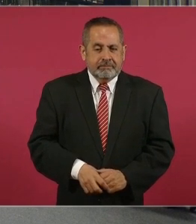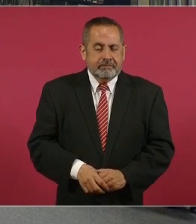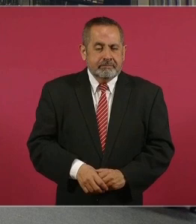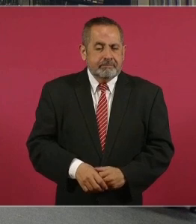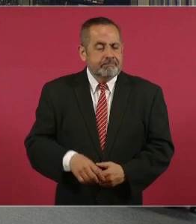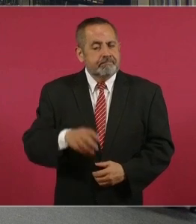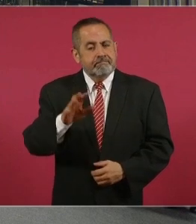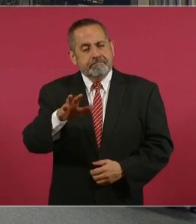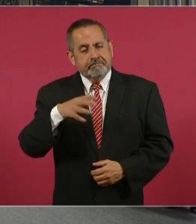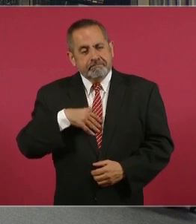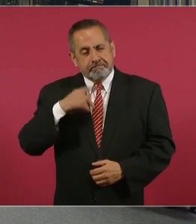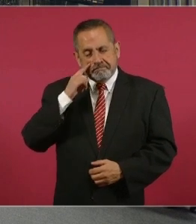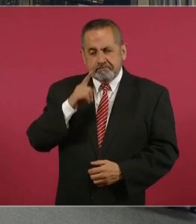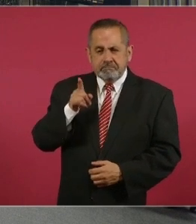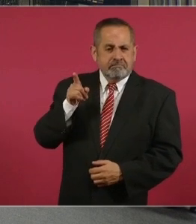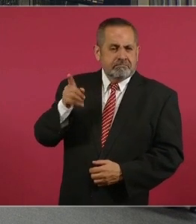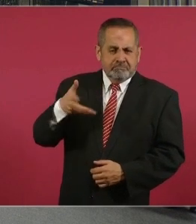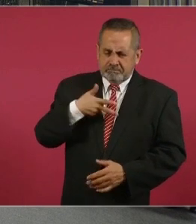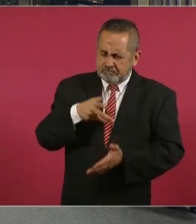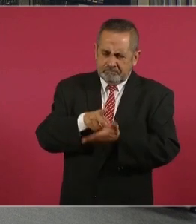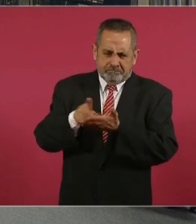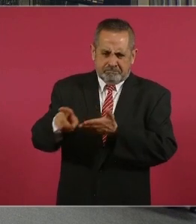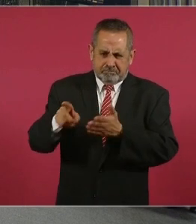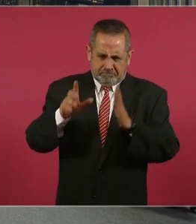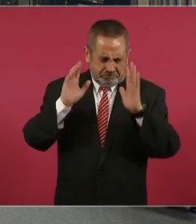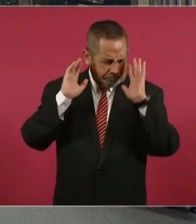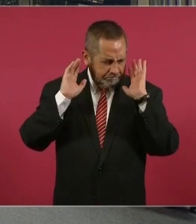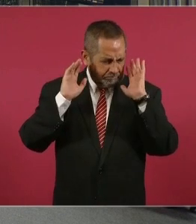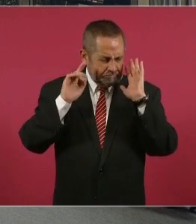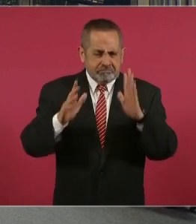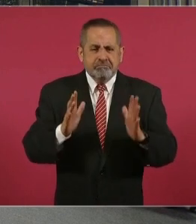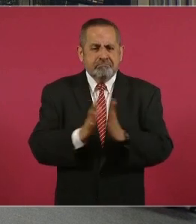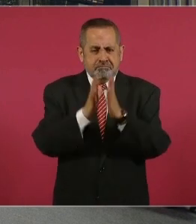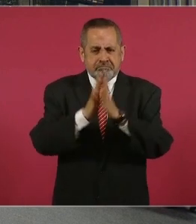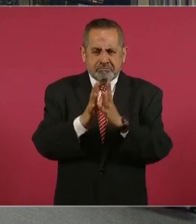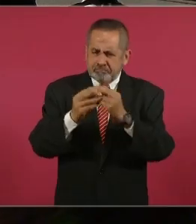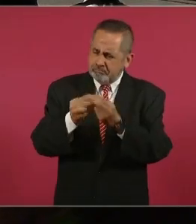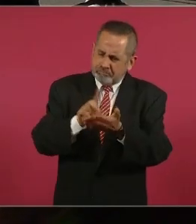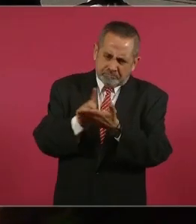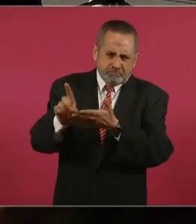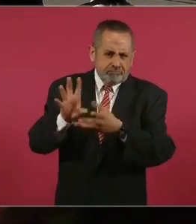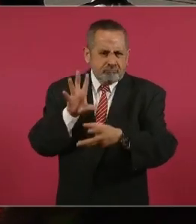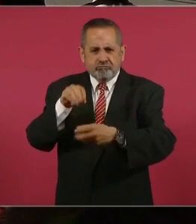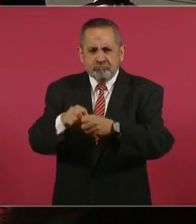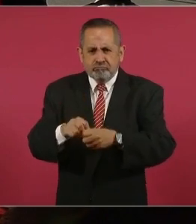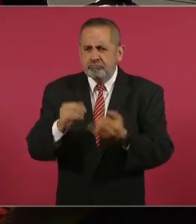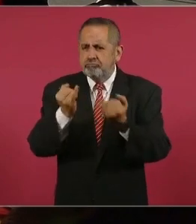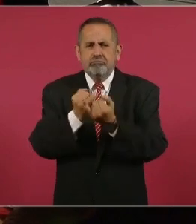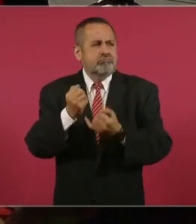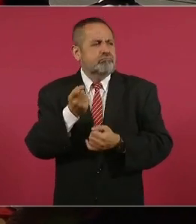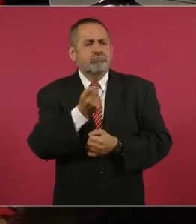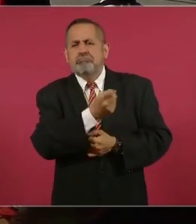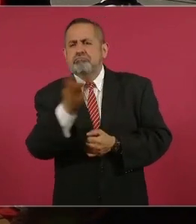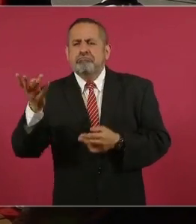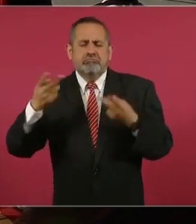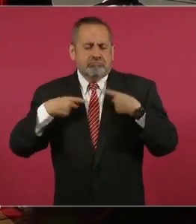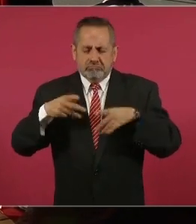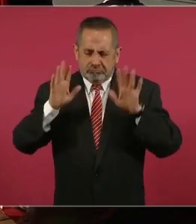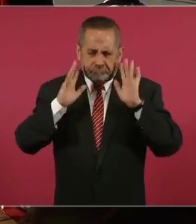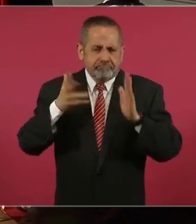Yo veo que él tiene el derecho de participar como cualquier ciudadano,